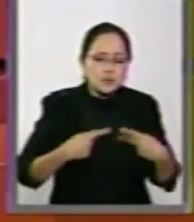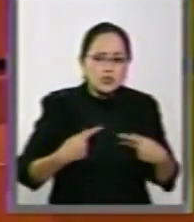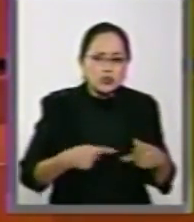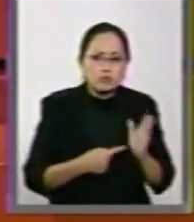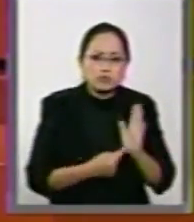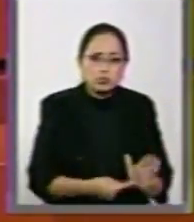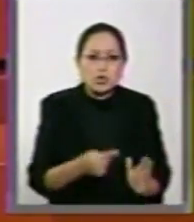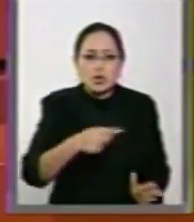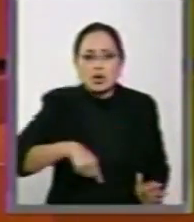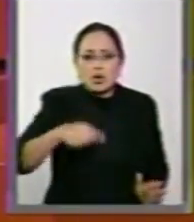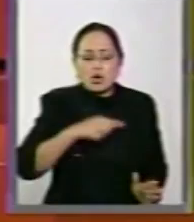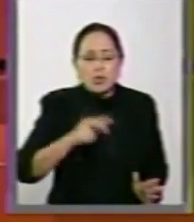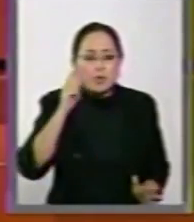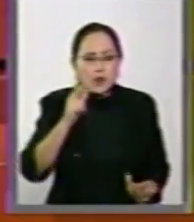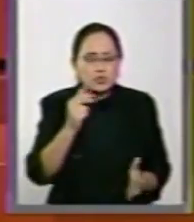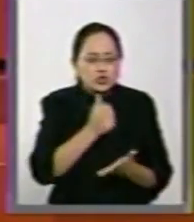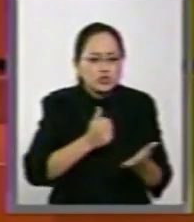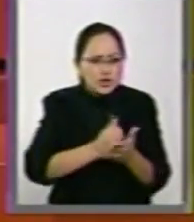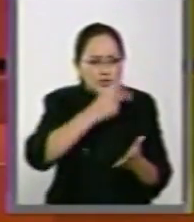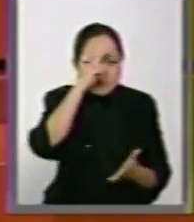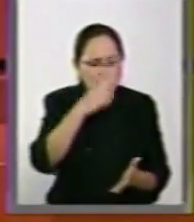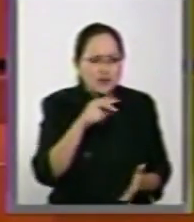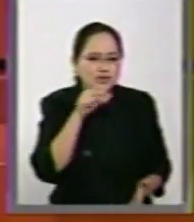no vemos a la Ciudad de México